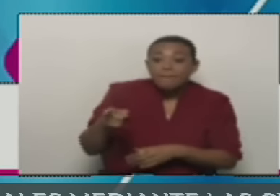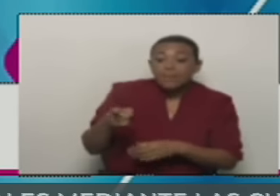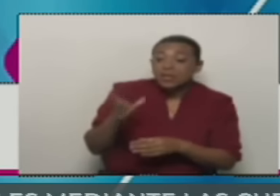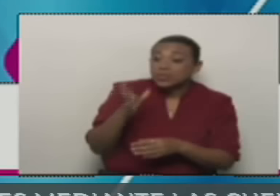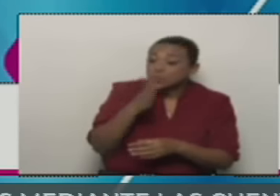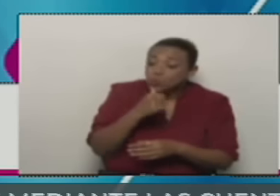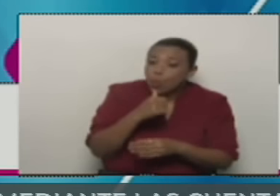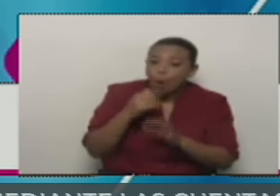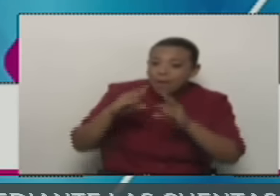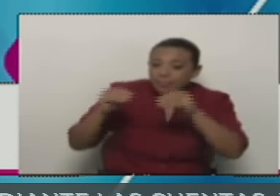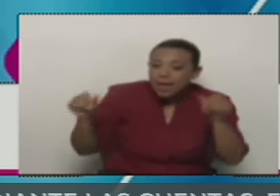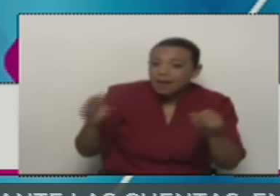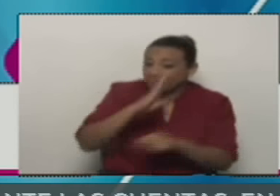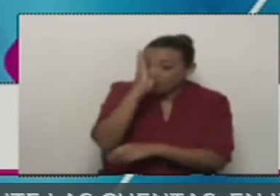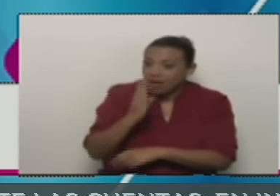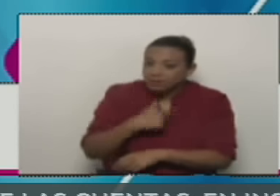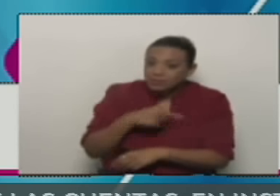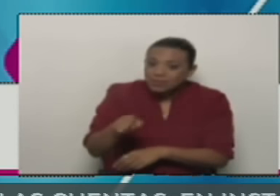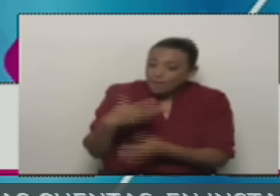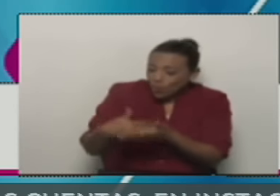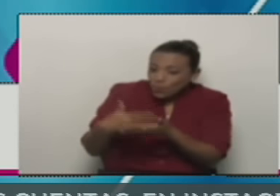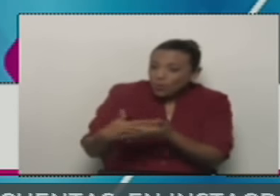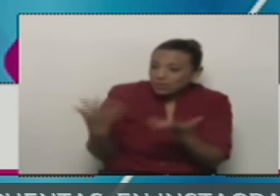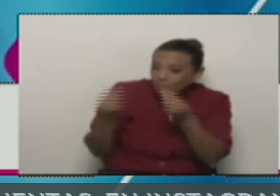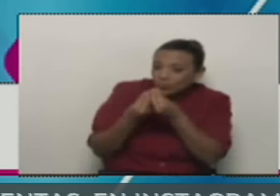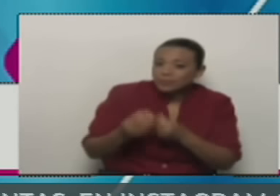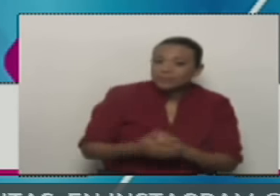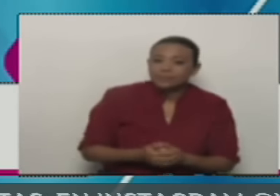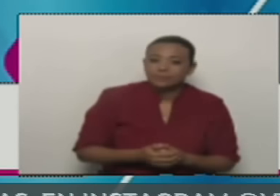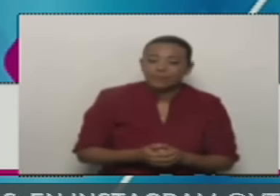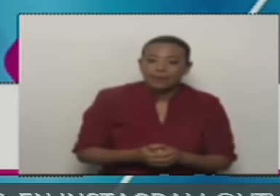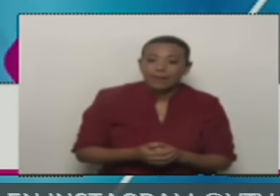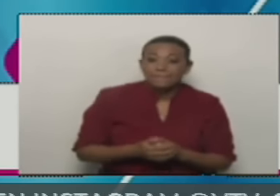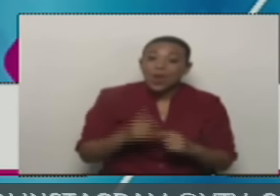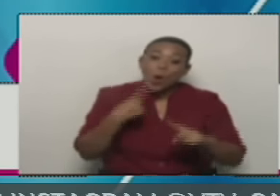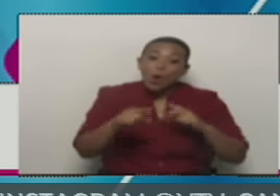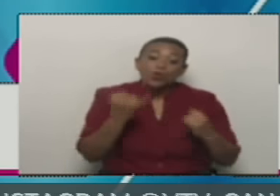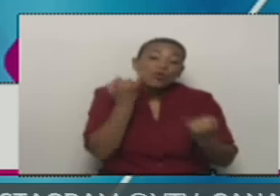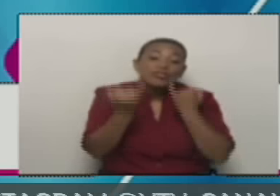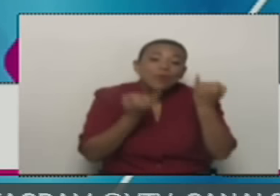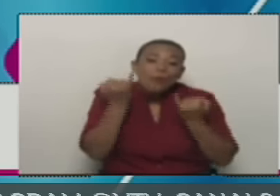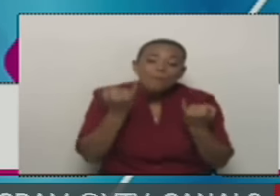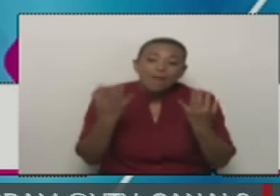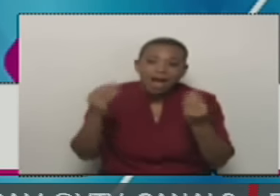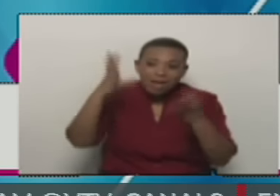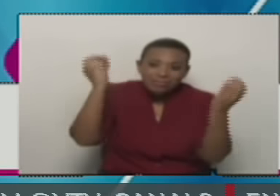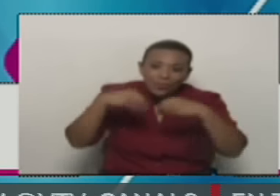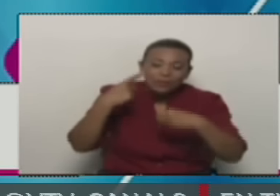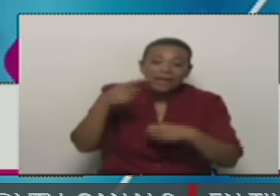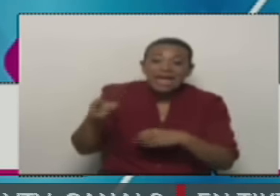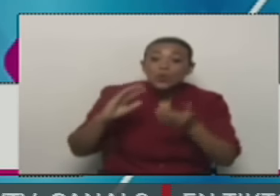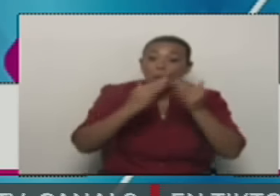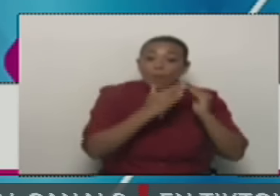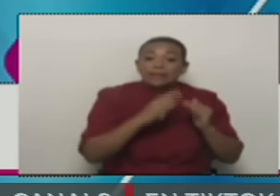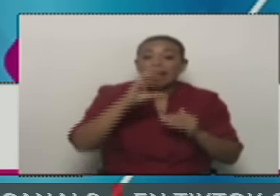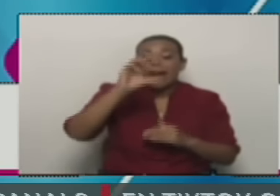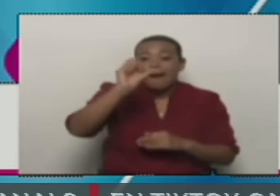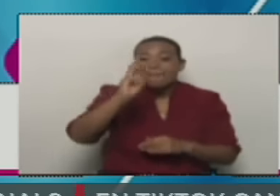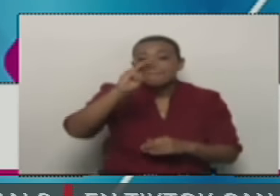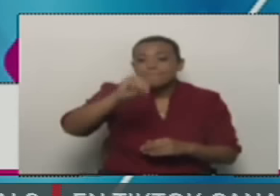Brasil que... Habla más lento para que él te entienda. Le hemos propuesto a ellos. Ellos estaban en la comuna del Maizal, fueron